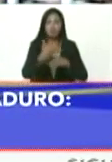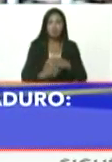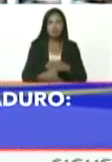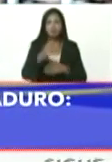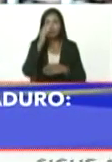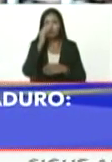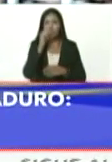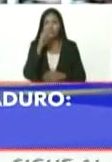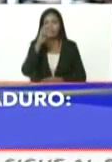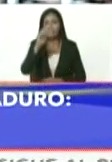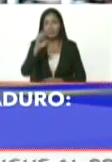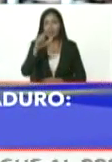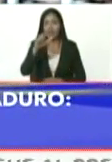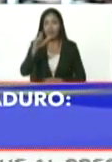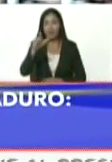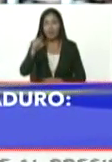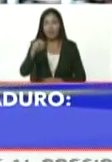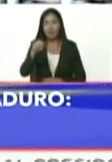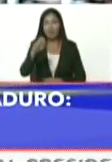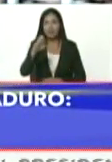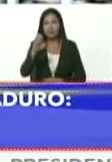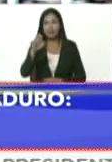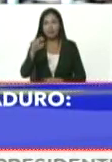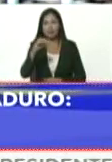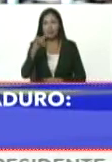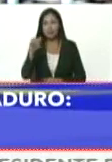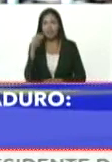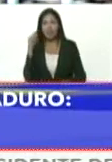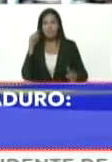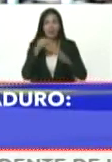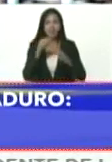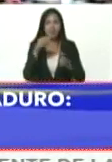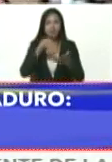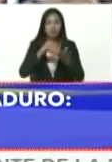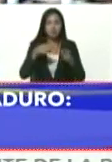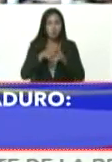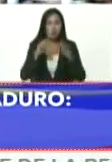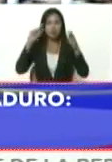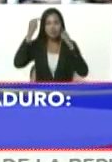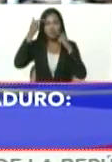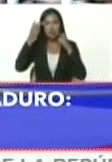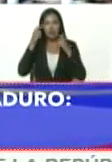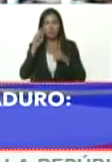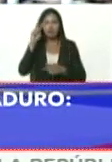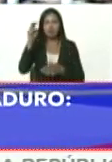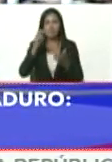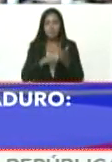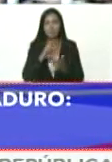Menéndez. Ricardo, hay que rescatar las metas que planteó el comandante Chávez para el 2021.